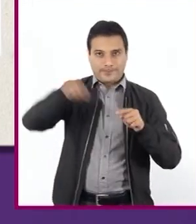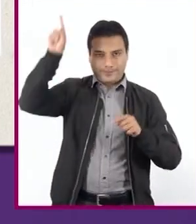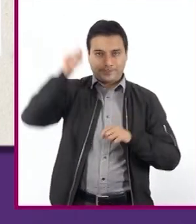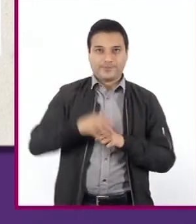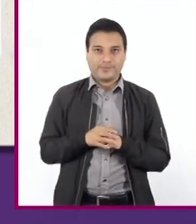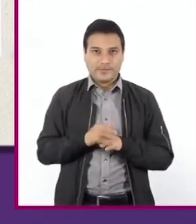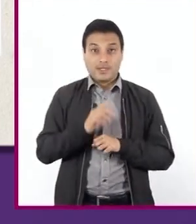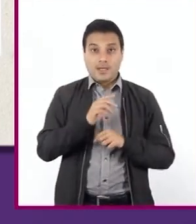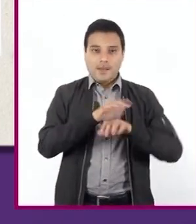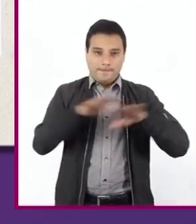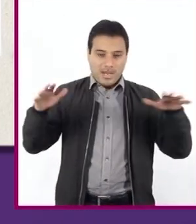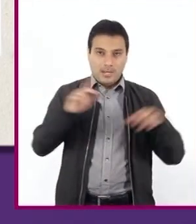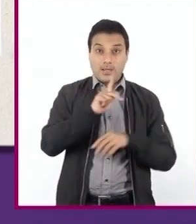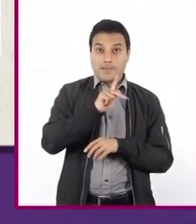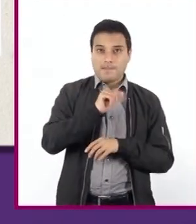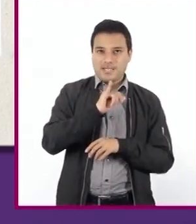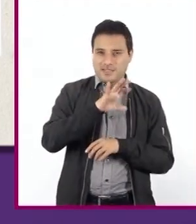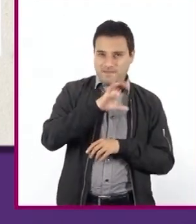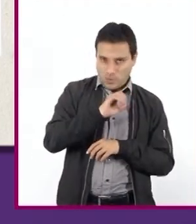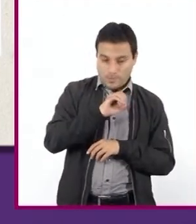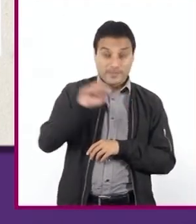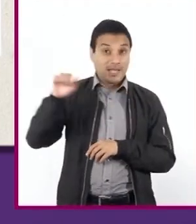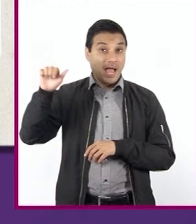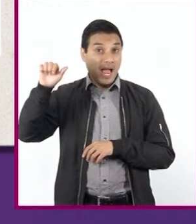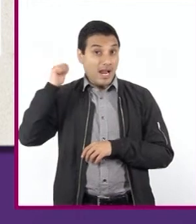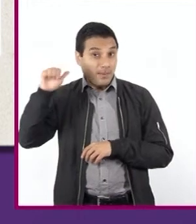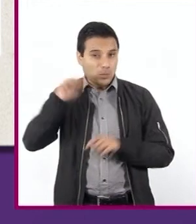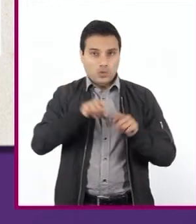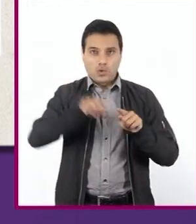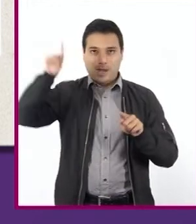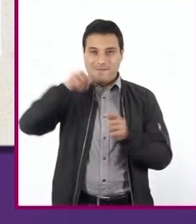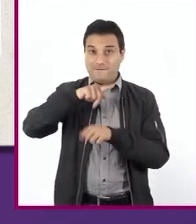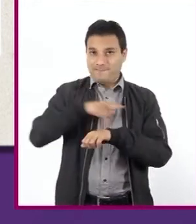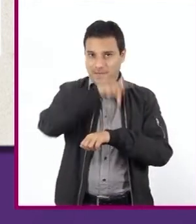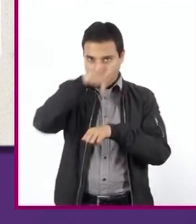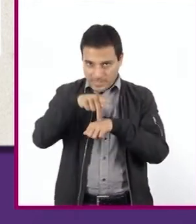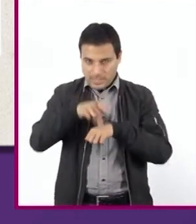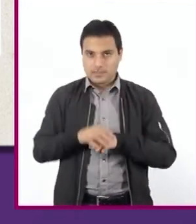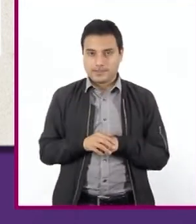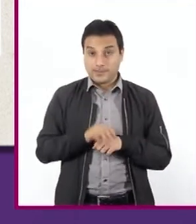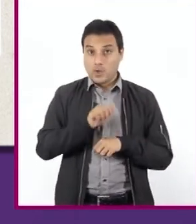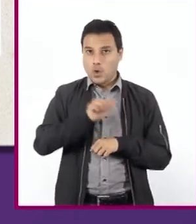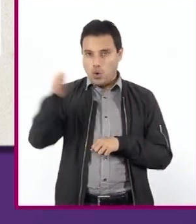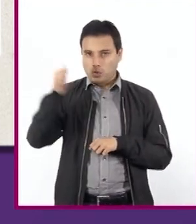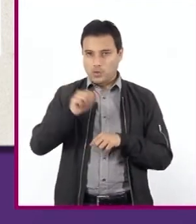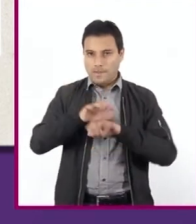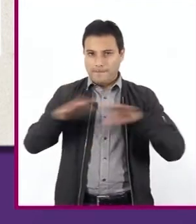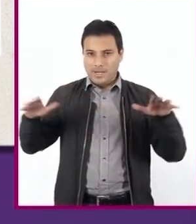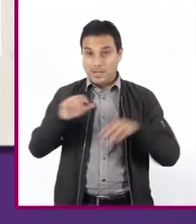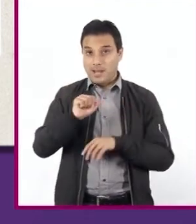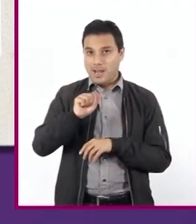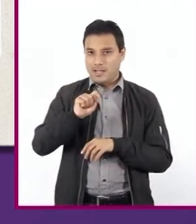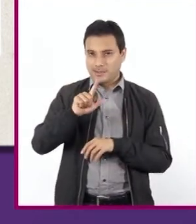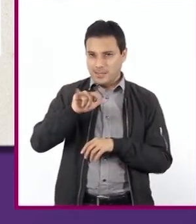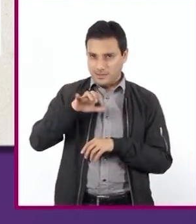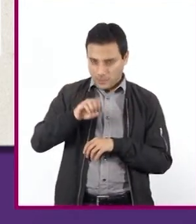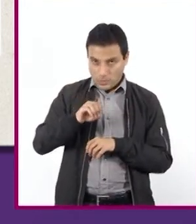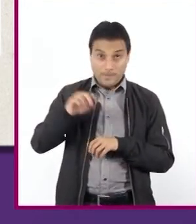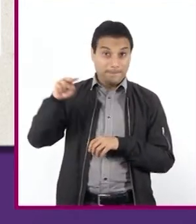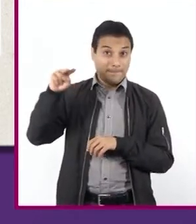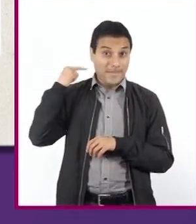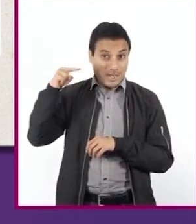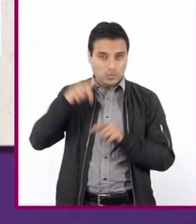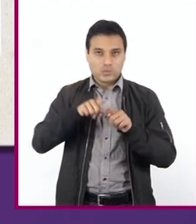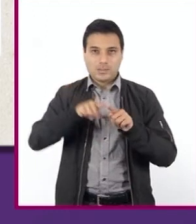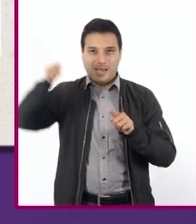el Pacífico, que iba de Acapulco a las Filipinas, y otra por el Atlántico, de Veracruz a Sevilla.